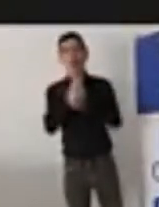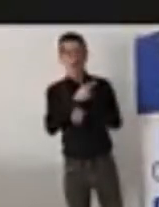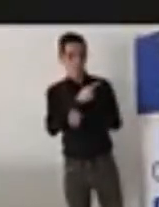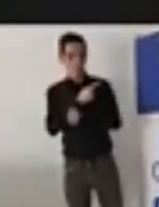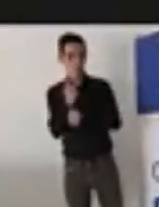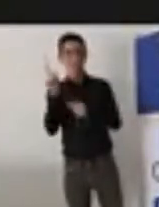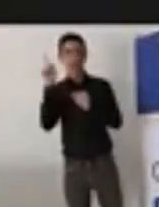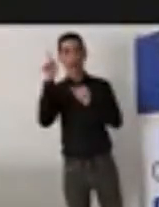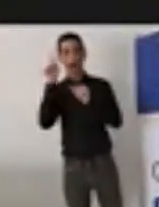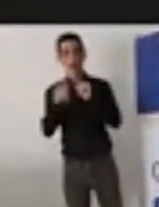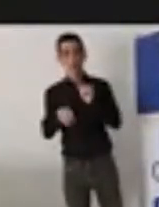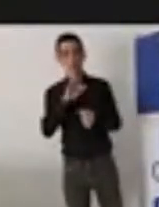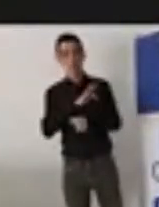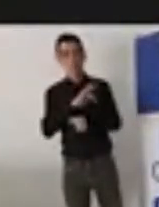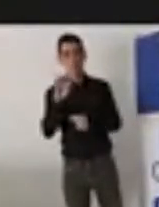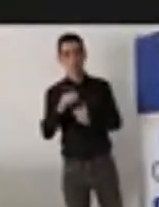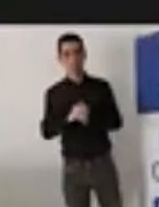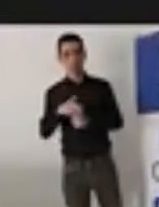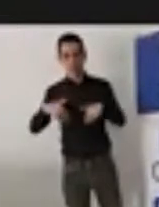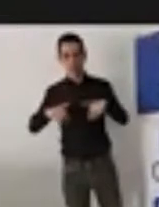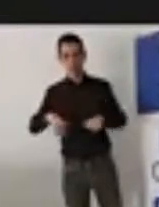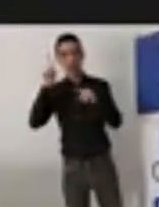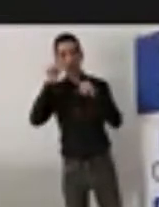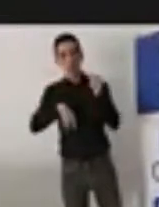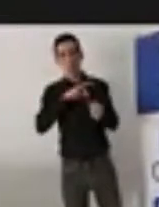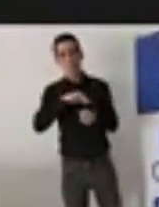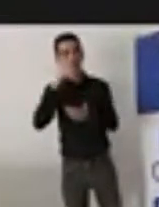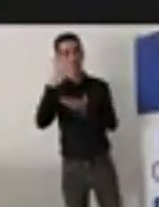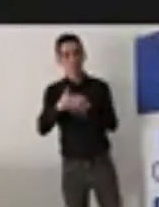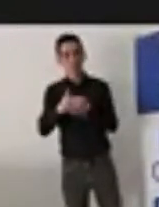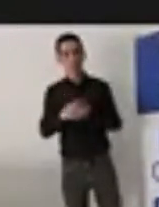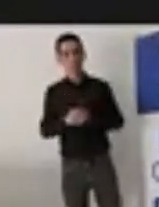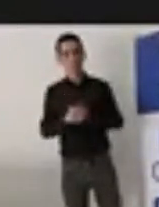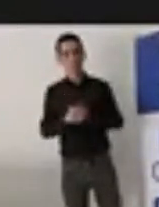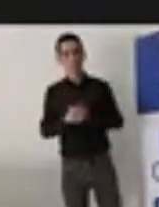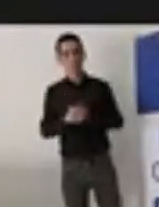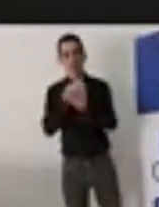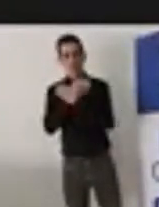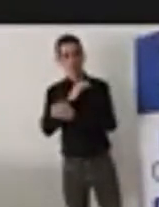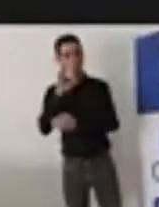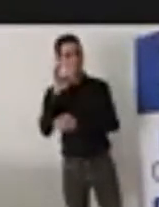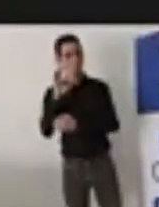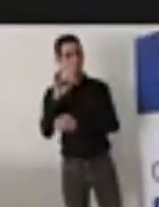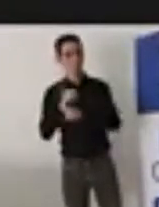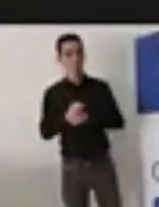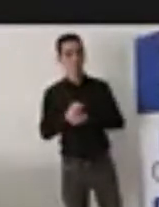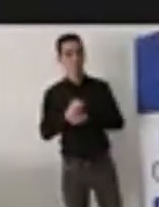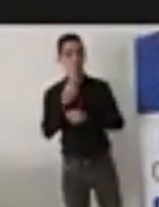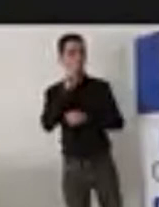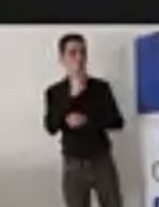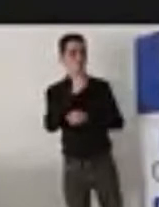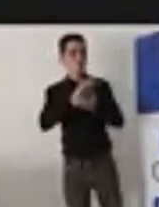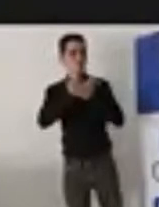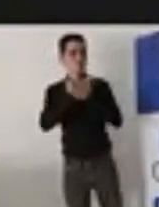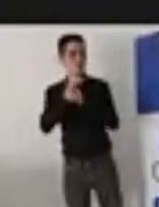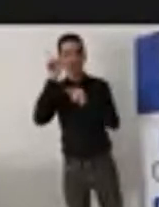hambre, implica aportar a una mejor educación de calidad, implica aportar a cierre de brechas de género, porque hay una interdependencia.